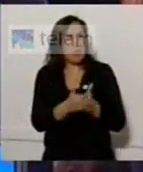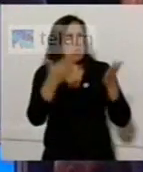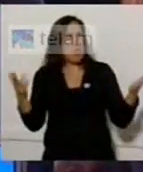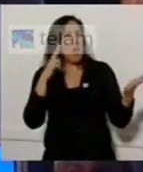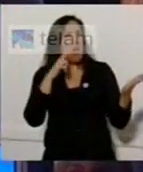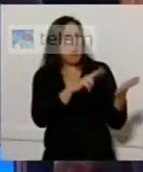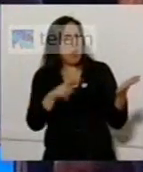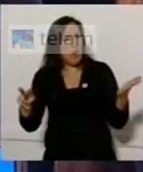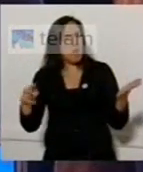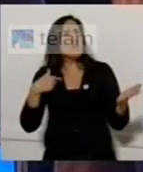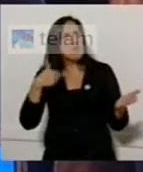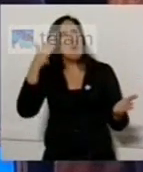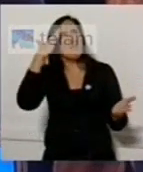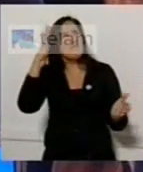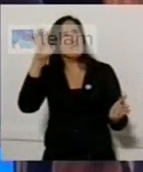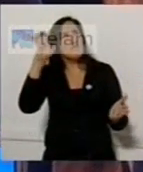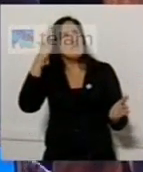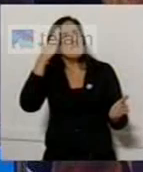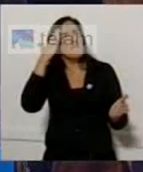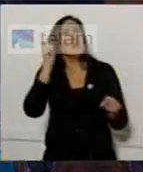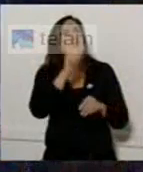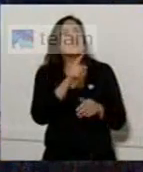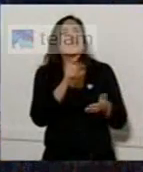Recorran los documentos y archivos